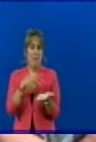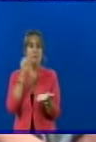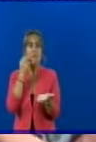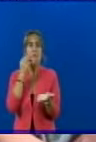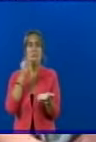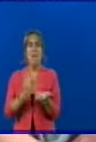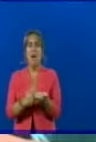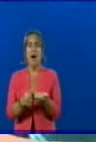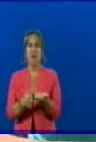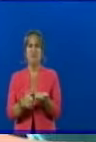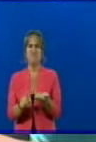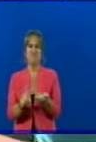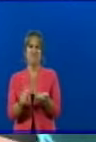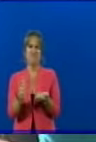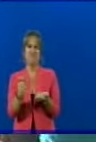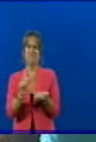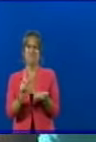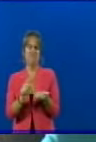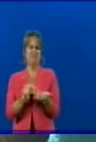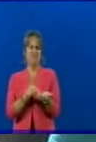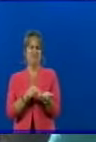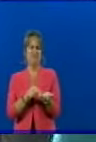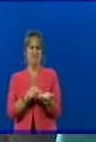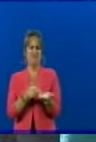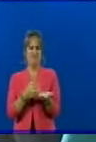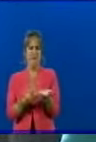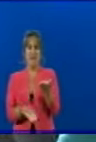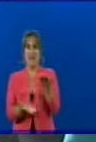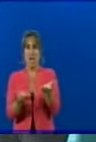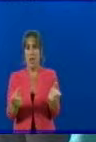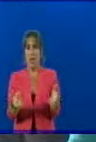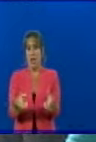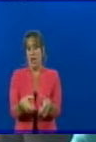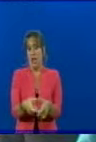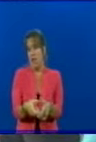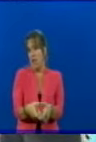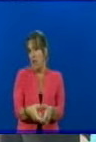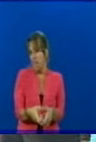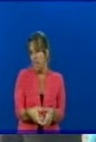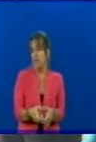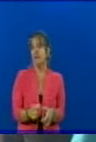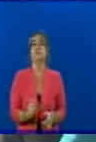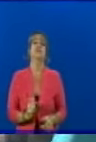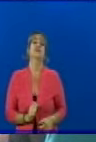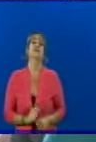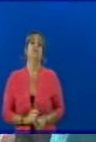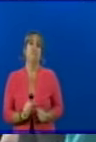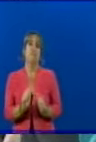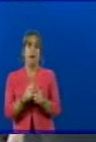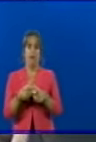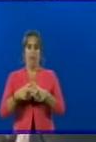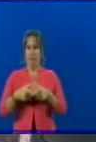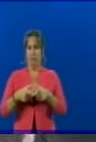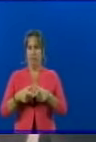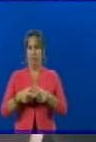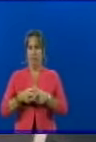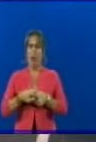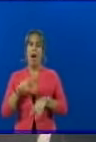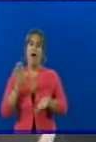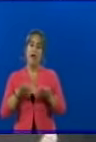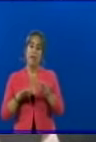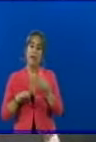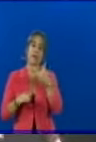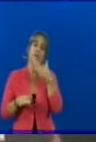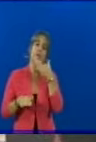¿Del pan de maíz? No, esa no es buena. Lo ponen, no tienen el gramaje porque un pan chiquito. A veces está bueno